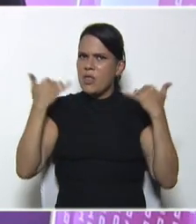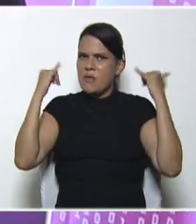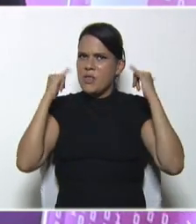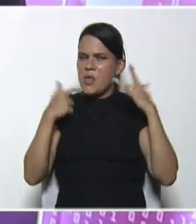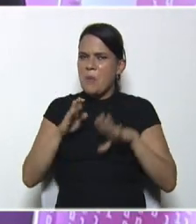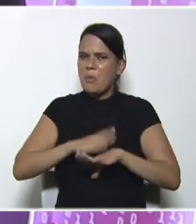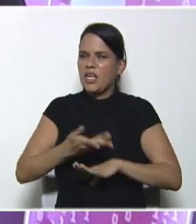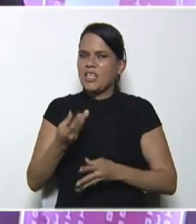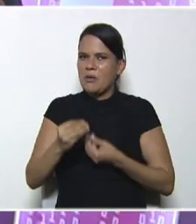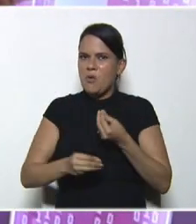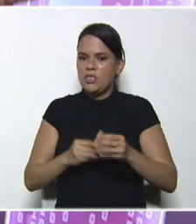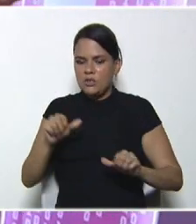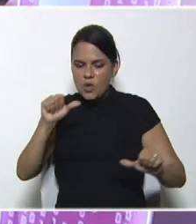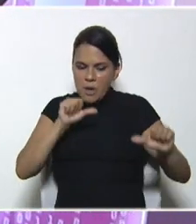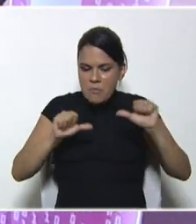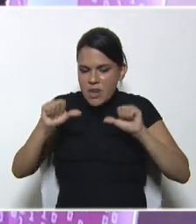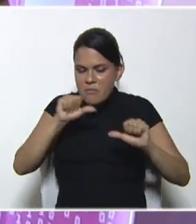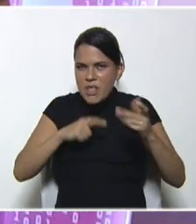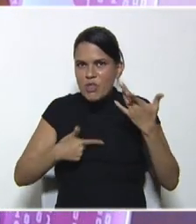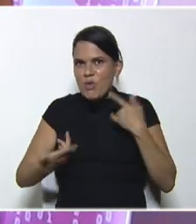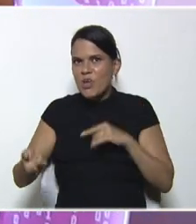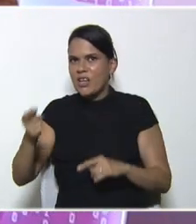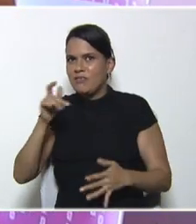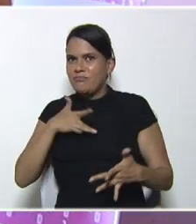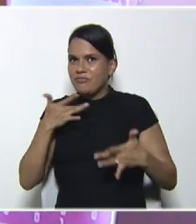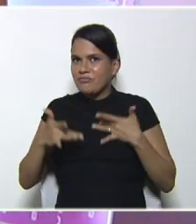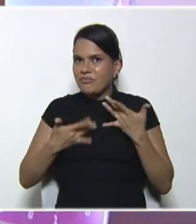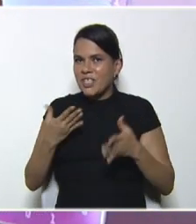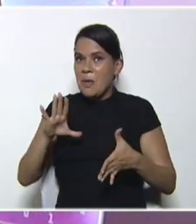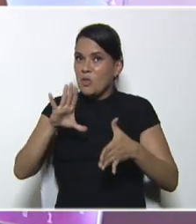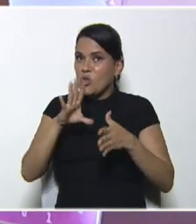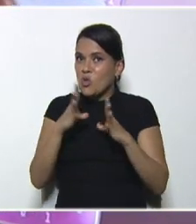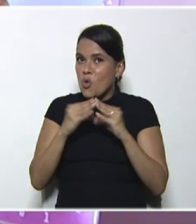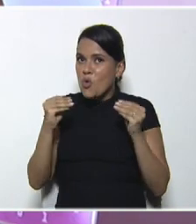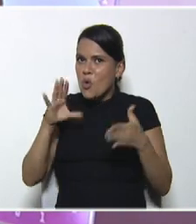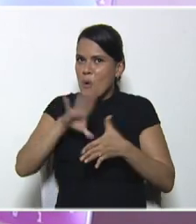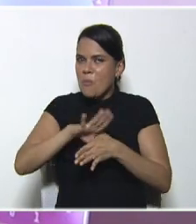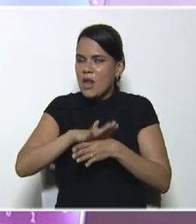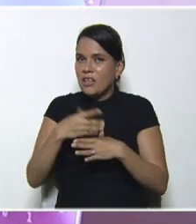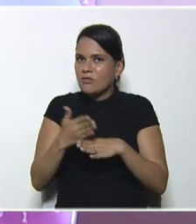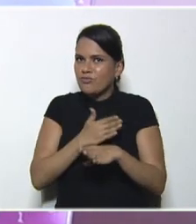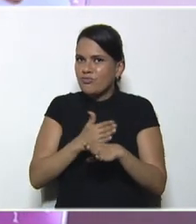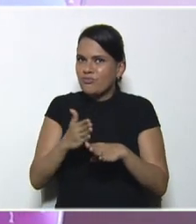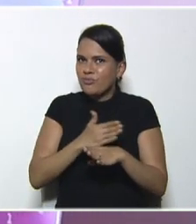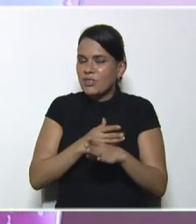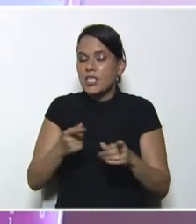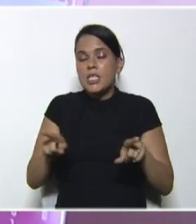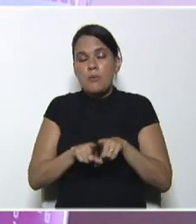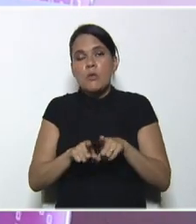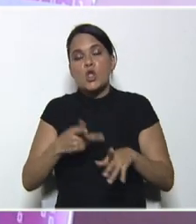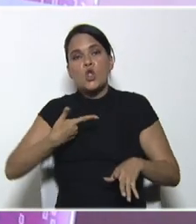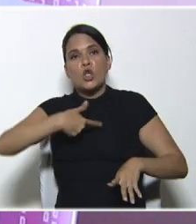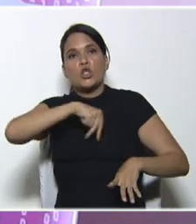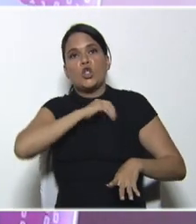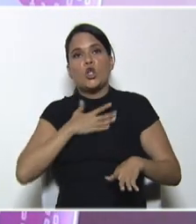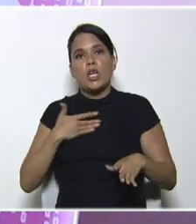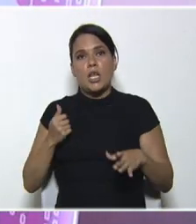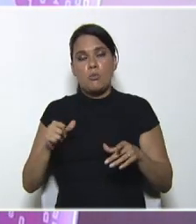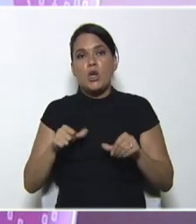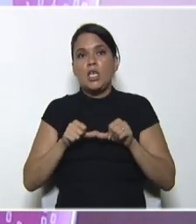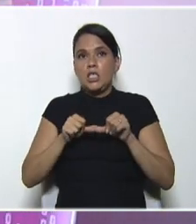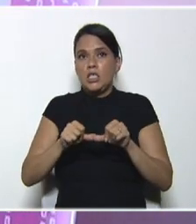haciendo esos experimentos y esas asignaciones que martes a martes nos comparte, y además nosotros queremos que ustedes sigan